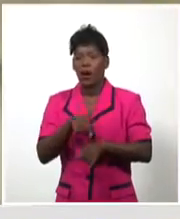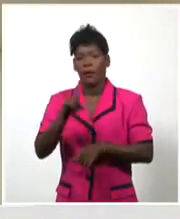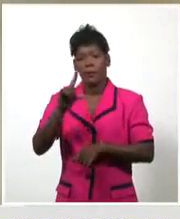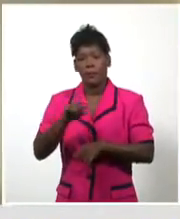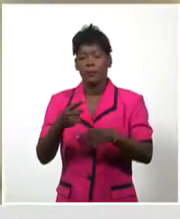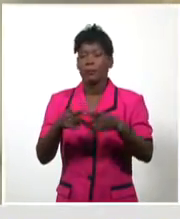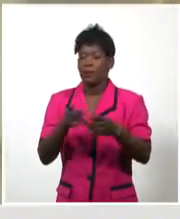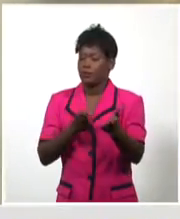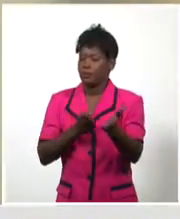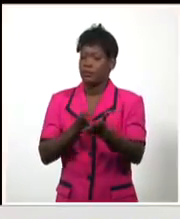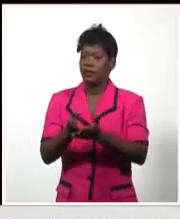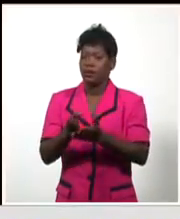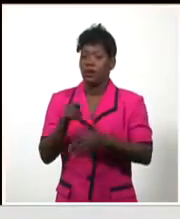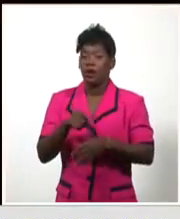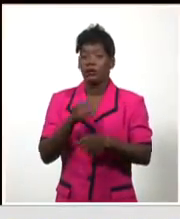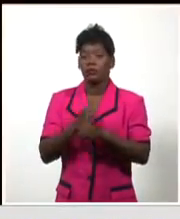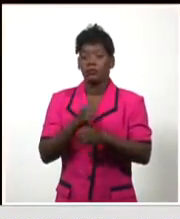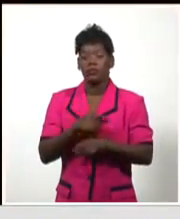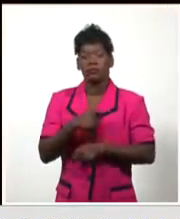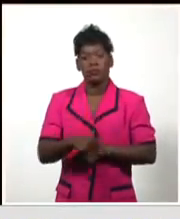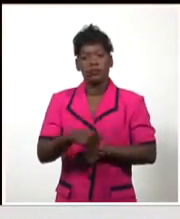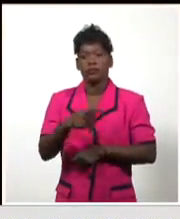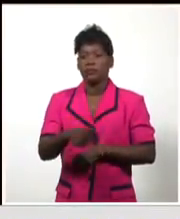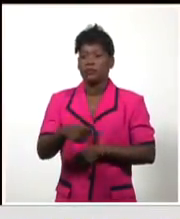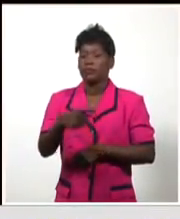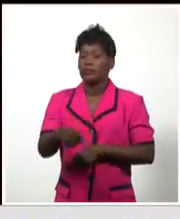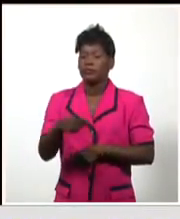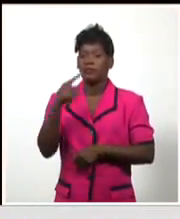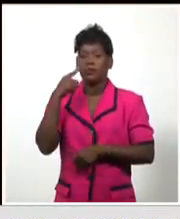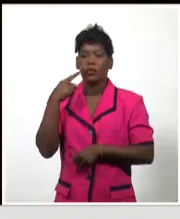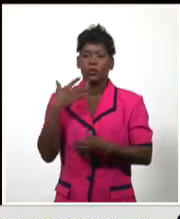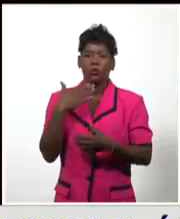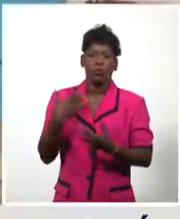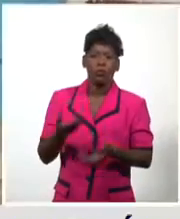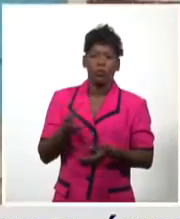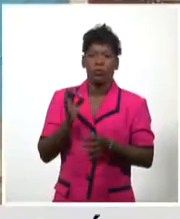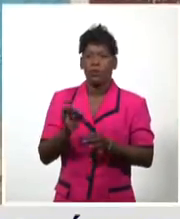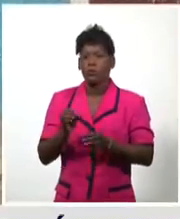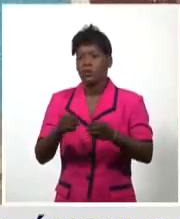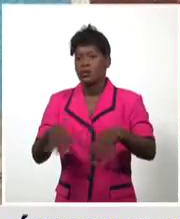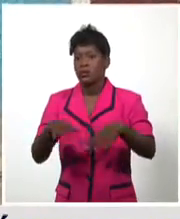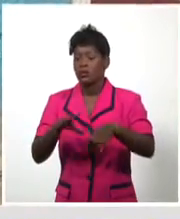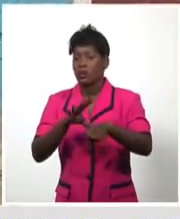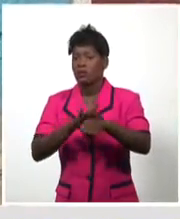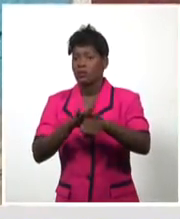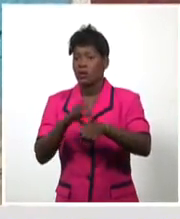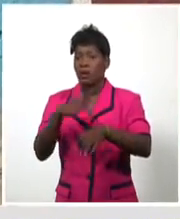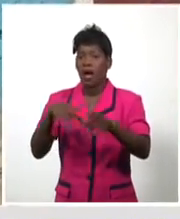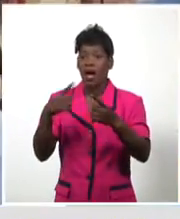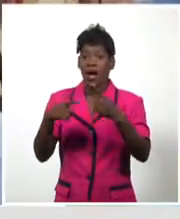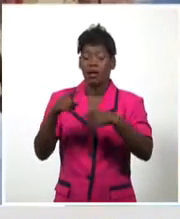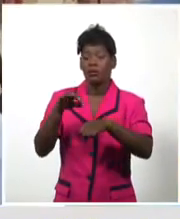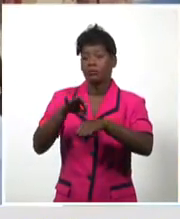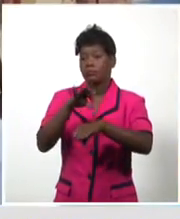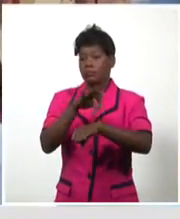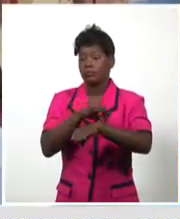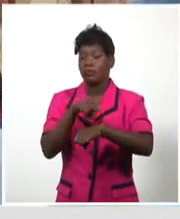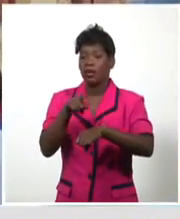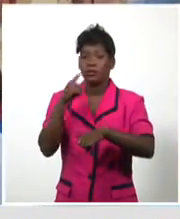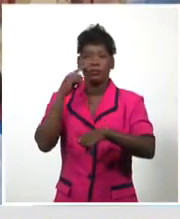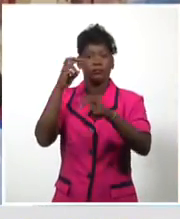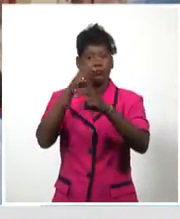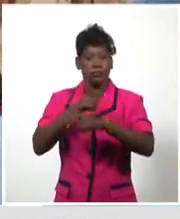con sistematicidad por universos estratificados de acuerdo al riesgo epidemiológico de cada lugar. La necesidad de hacer el autofocal, hoy que nos